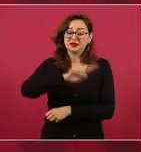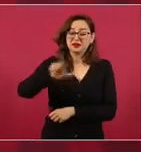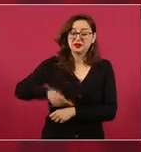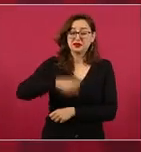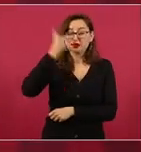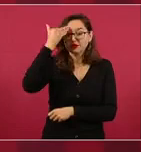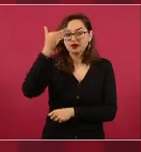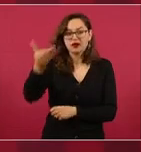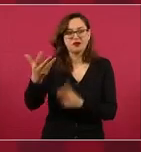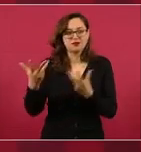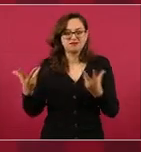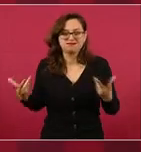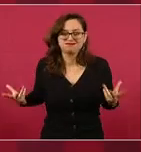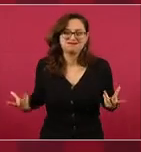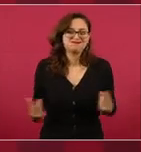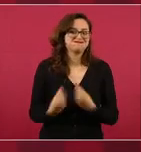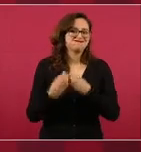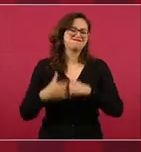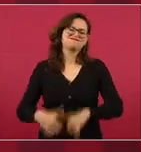Pino Suárez en Jonuta.